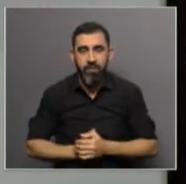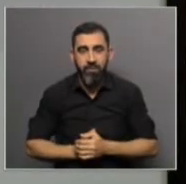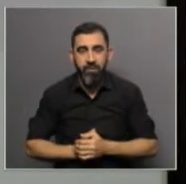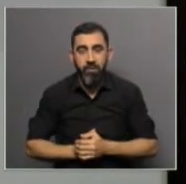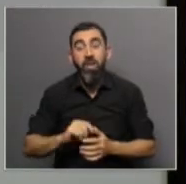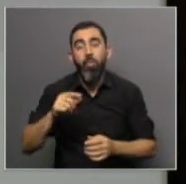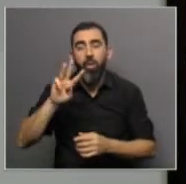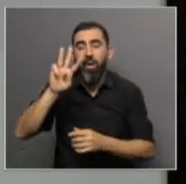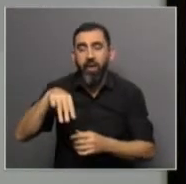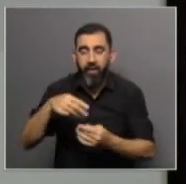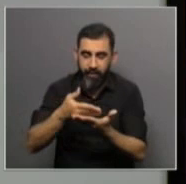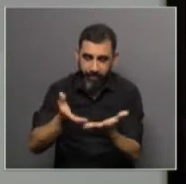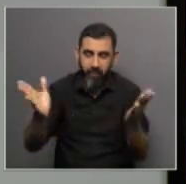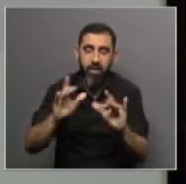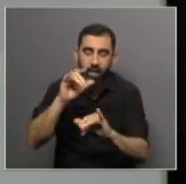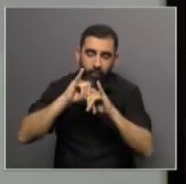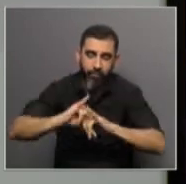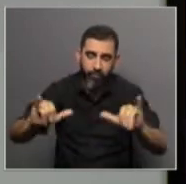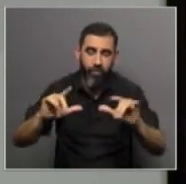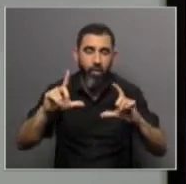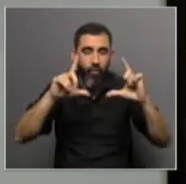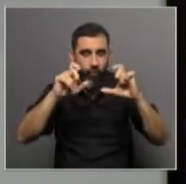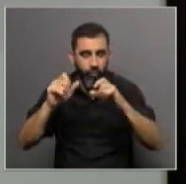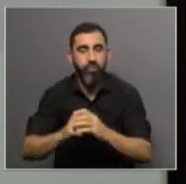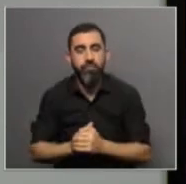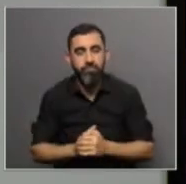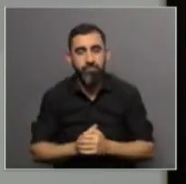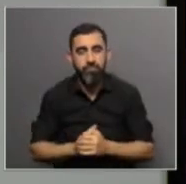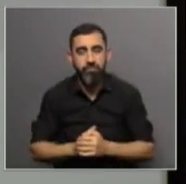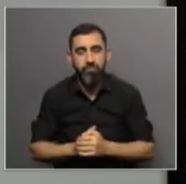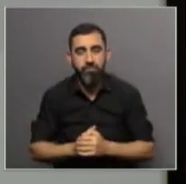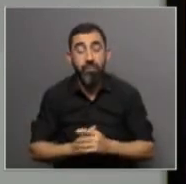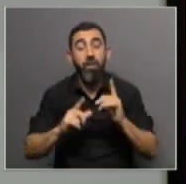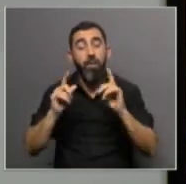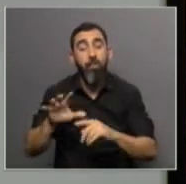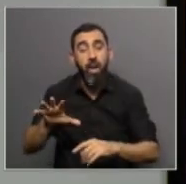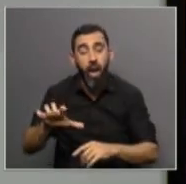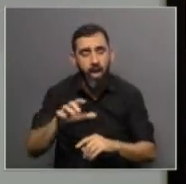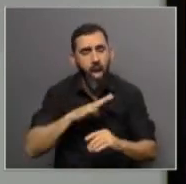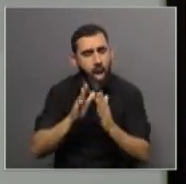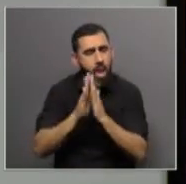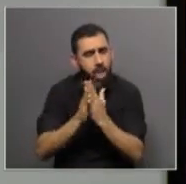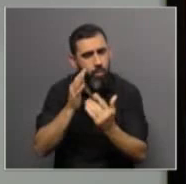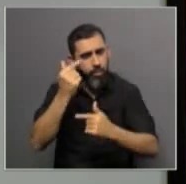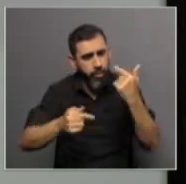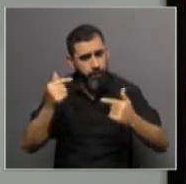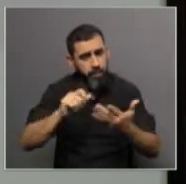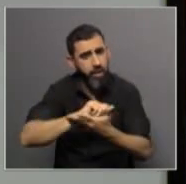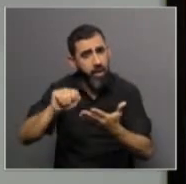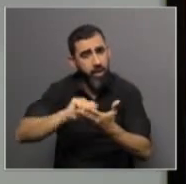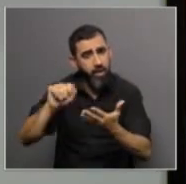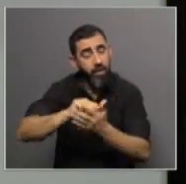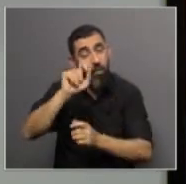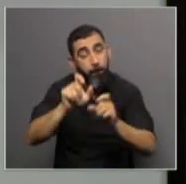en Ahí Instagram está. va a haber alguna foto extra. No, simplemente para cerrar el tema arañas, hay muy buenos libros de divulgación, escritos